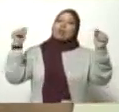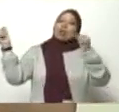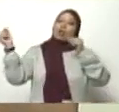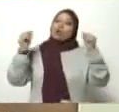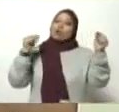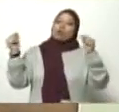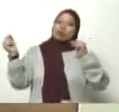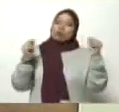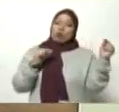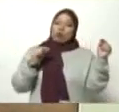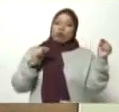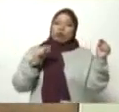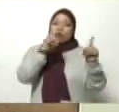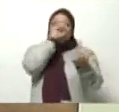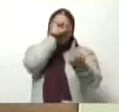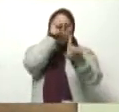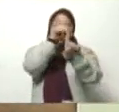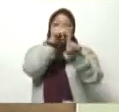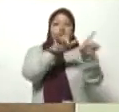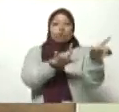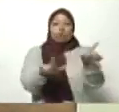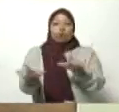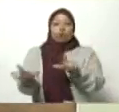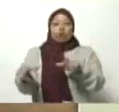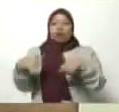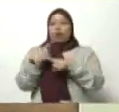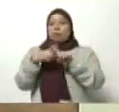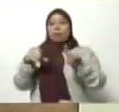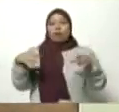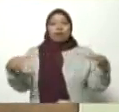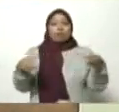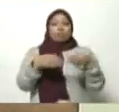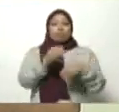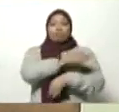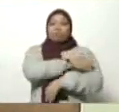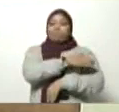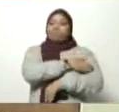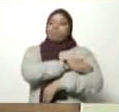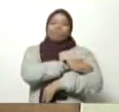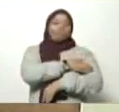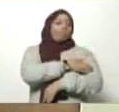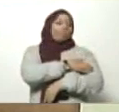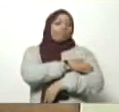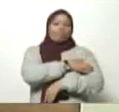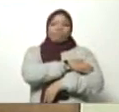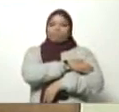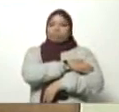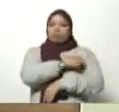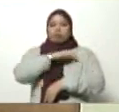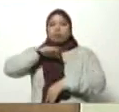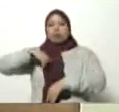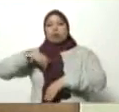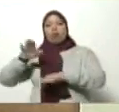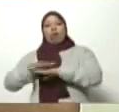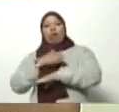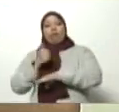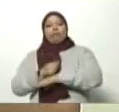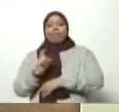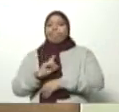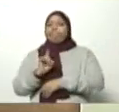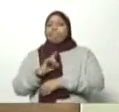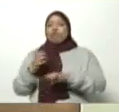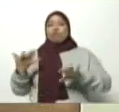salen. Y ellos no se reúnen para nada. No nos echen la culpa a nosotros del desastre de la